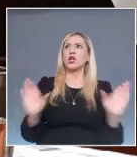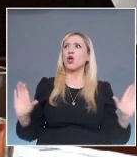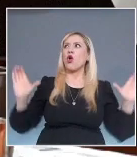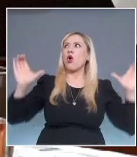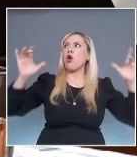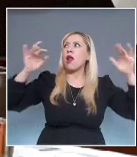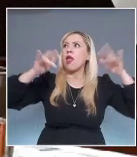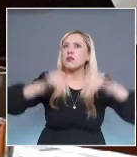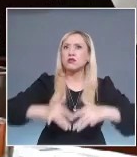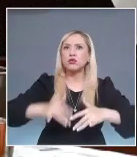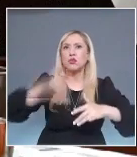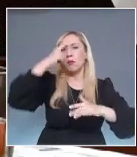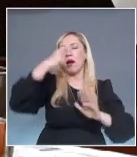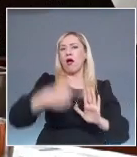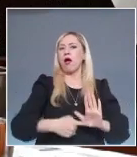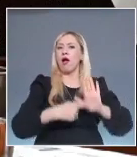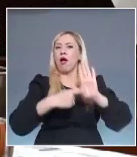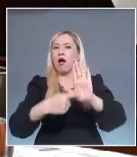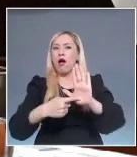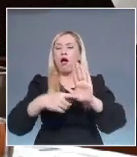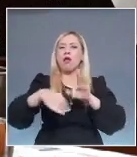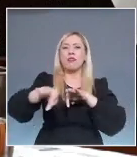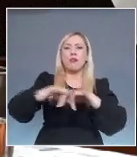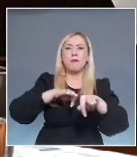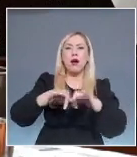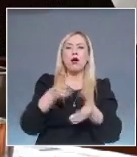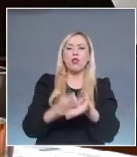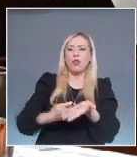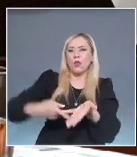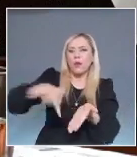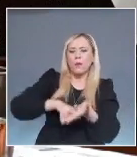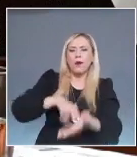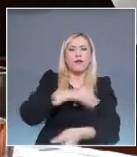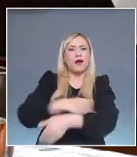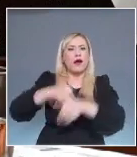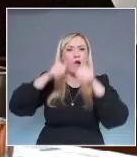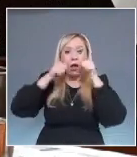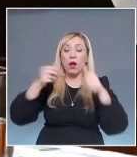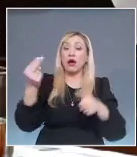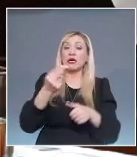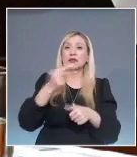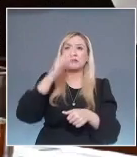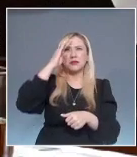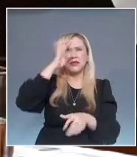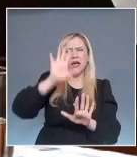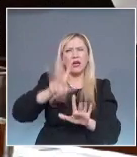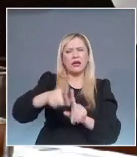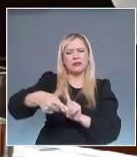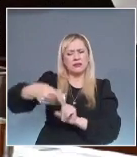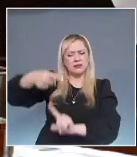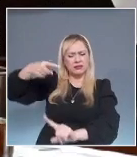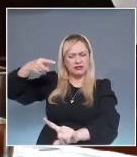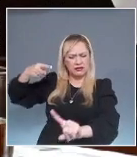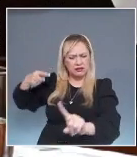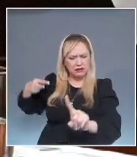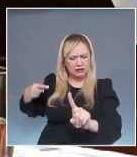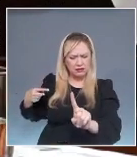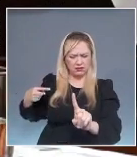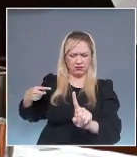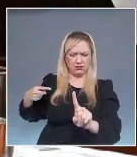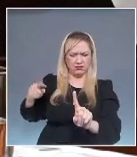cuidados y se me hace que tenemos que tomar un pequeño paso hacia atrás y reflexionar por qué no es